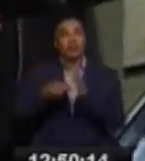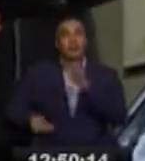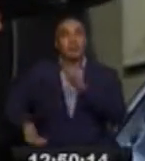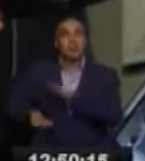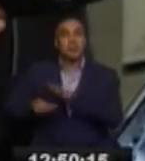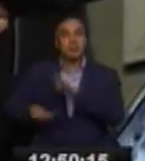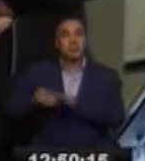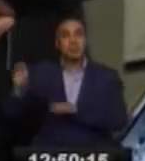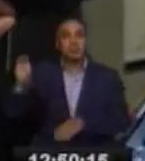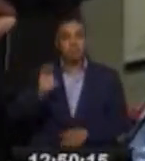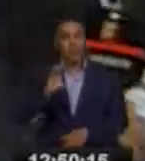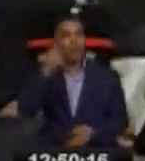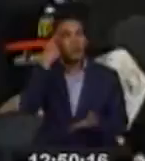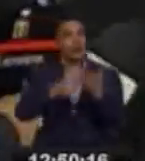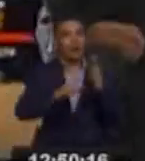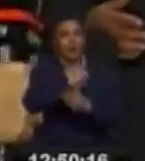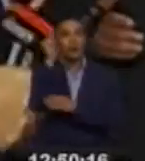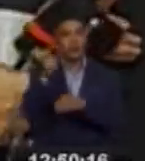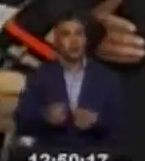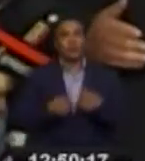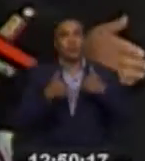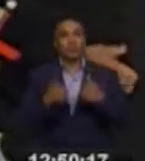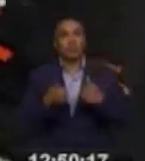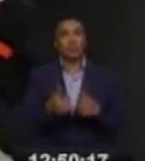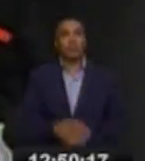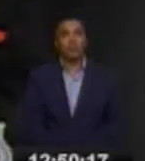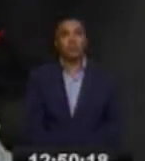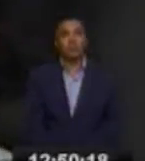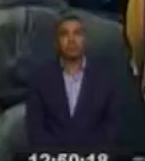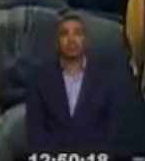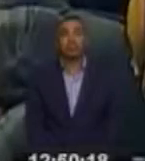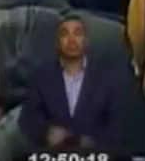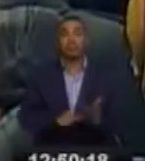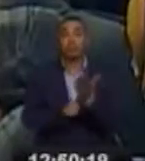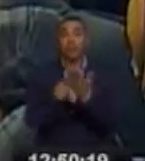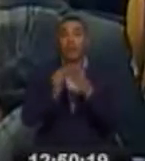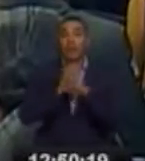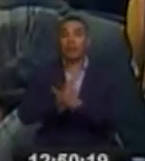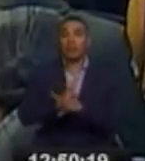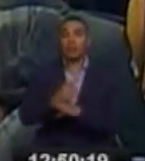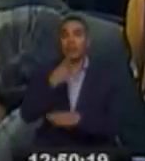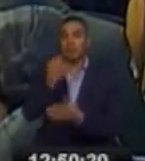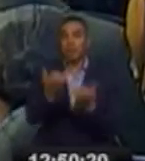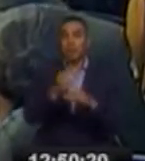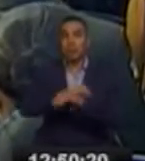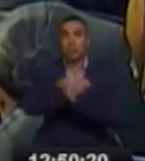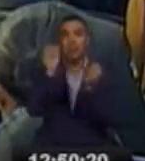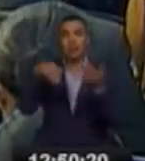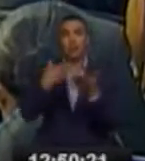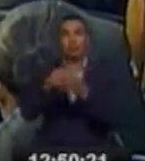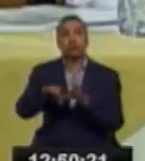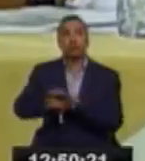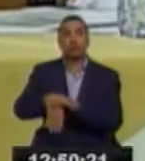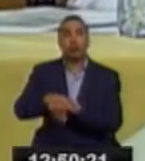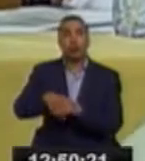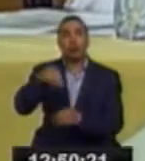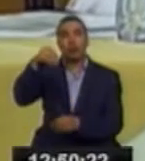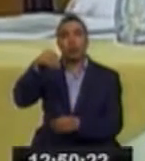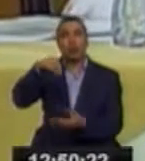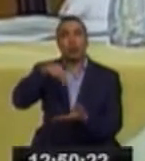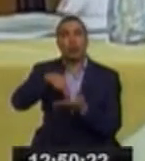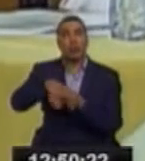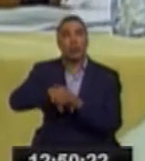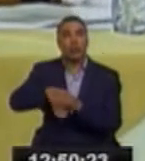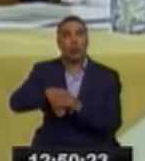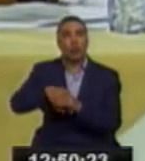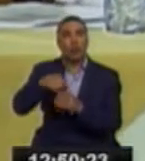de contratos del Estado. Cambiamos de tema y les contamos que el ministro de Defensa, Osvaldo Jarrín, esta mañana vino a un foro acá en la Asamblea Nacional